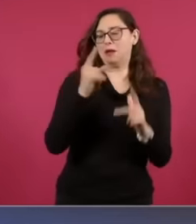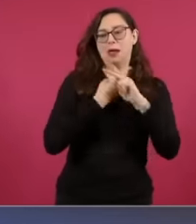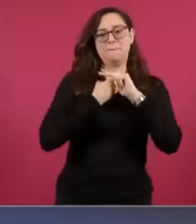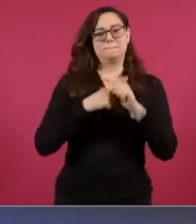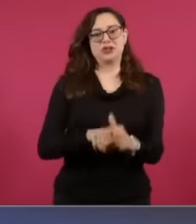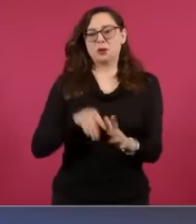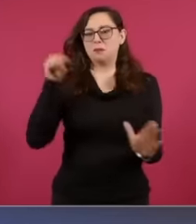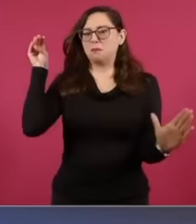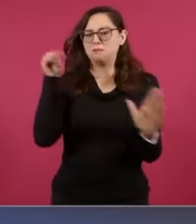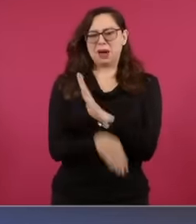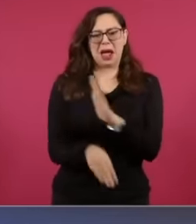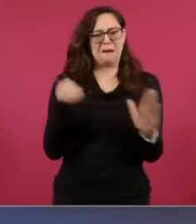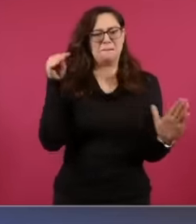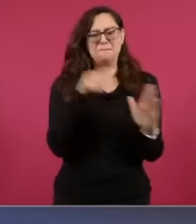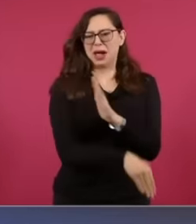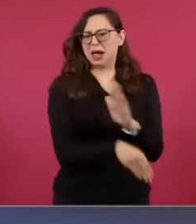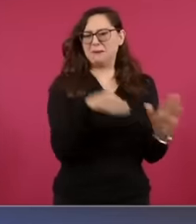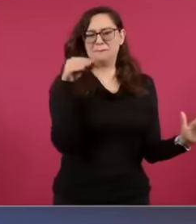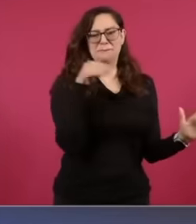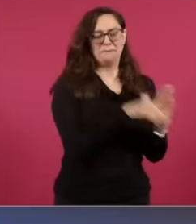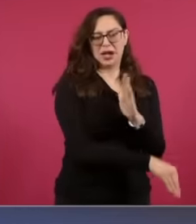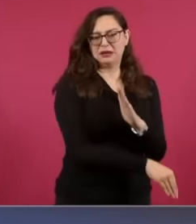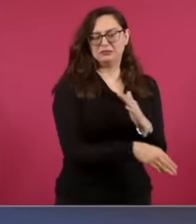el yen